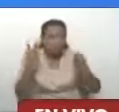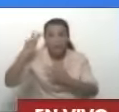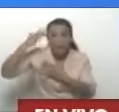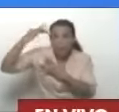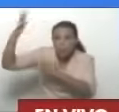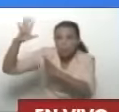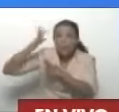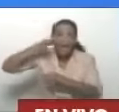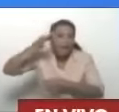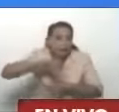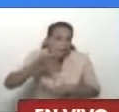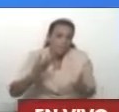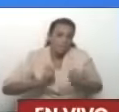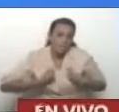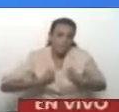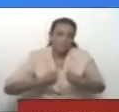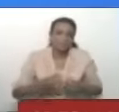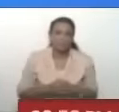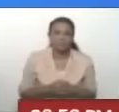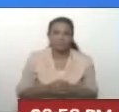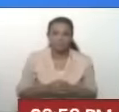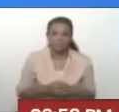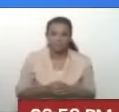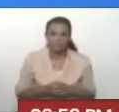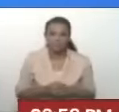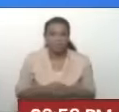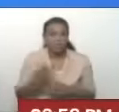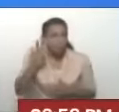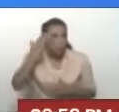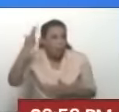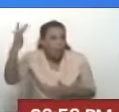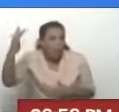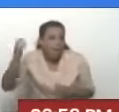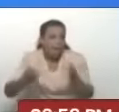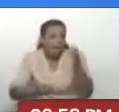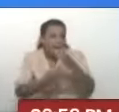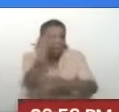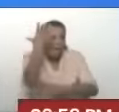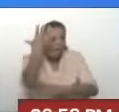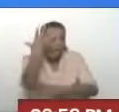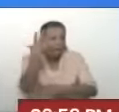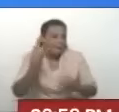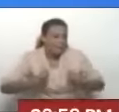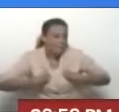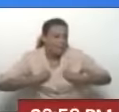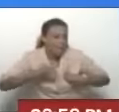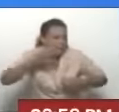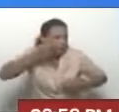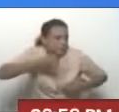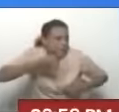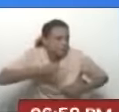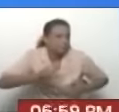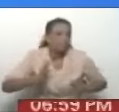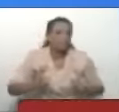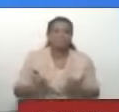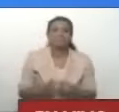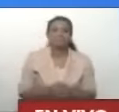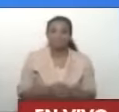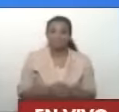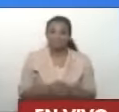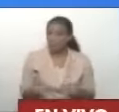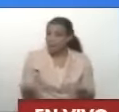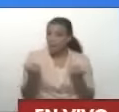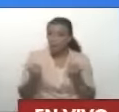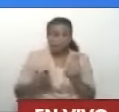soñar, para vivir. Suéñala, créala, vívela. ¿Ah?